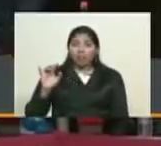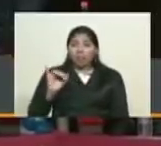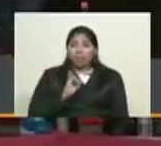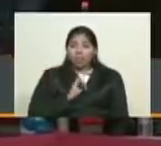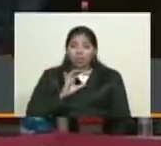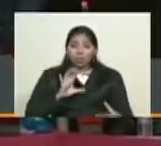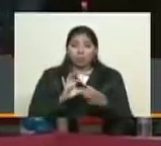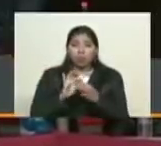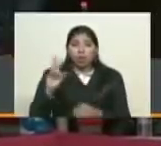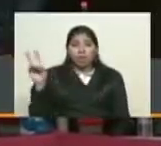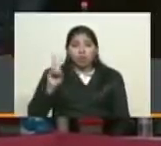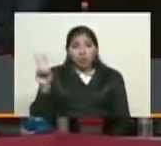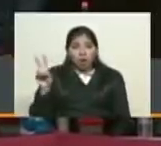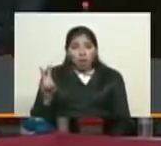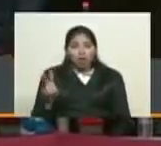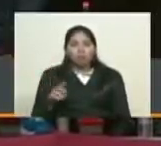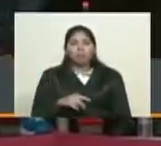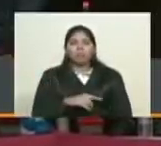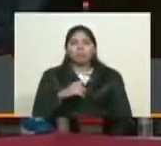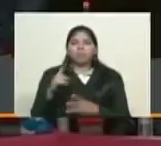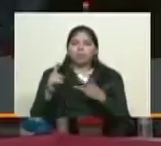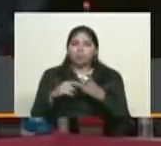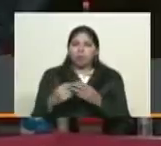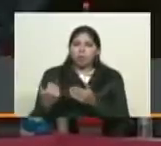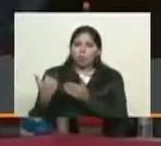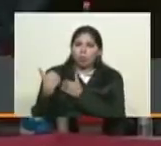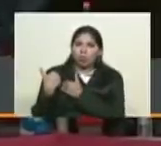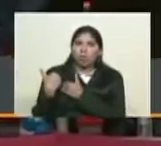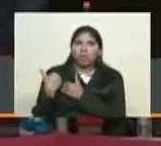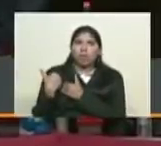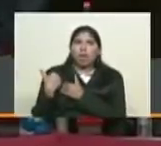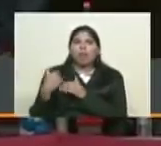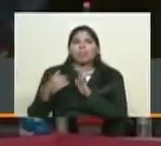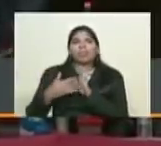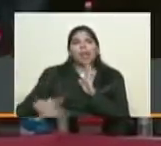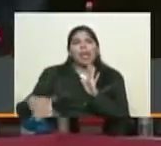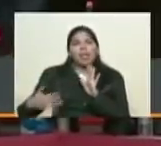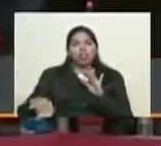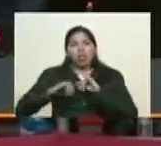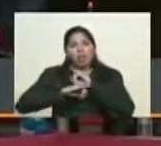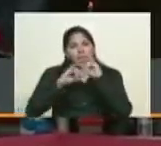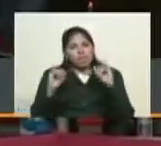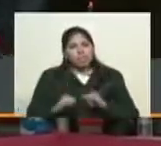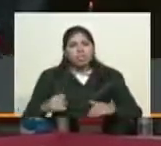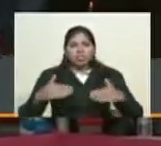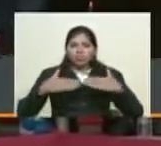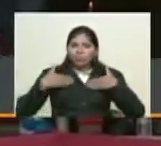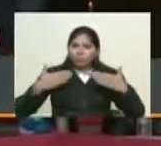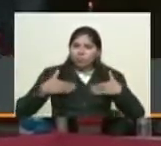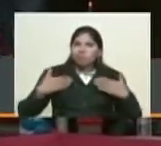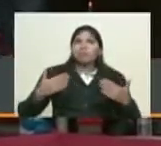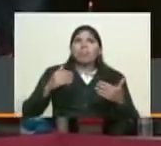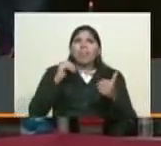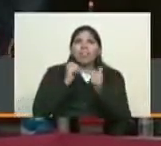a las grandes tareas del derecho a la felicidad, de la recreación, del